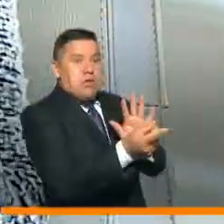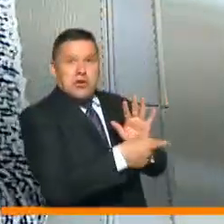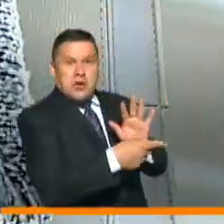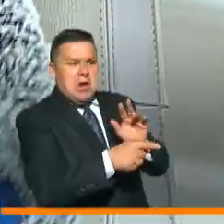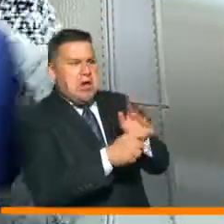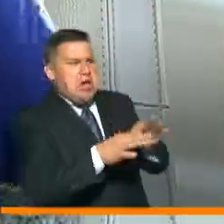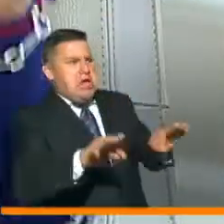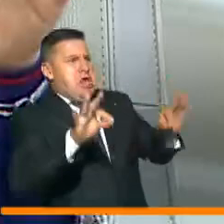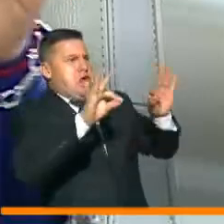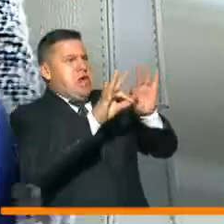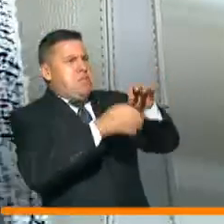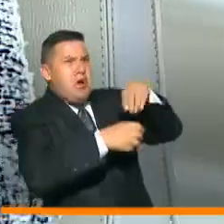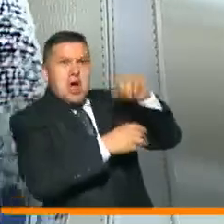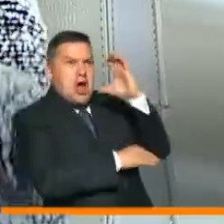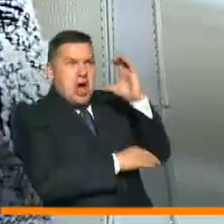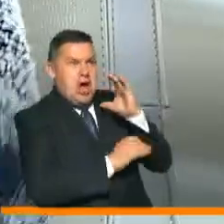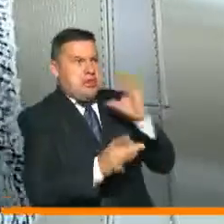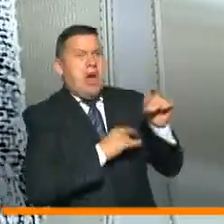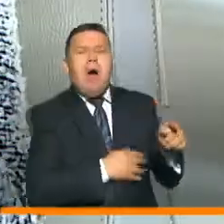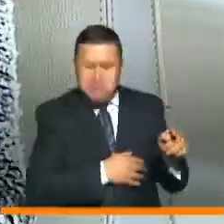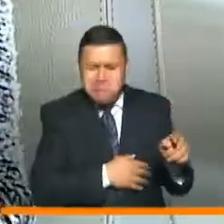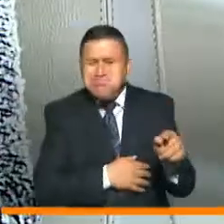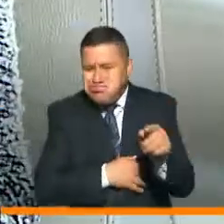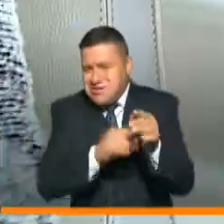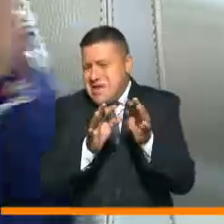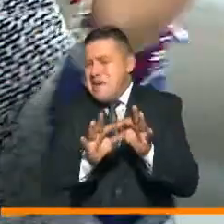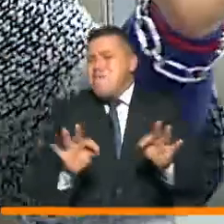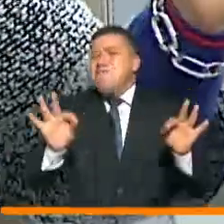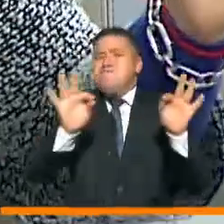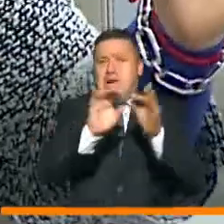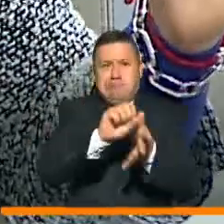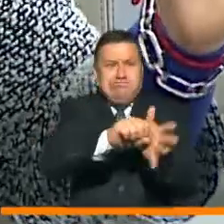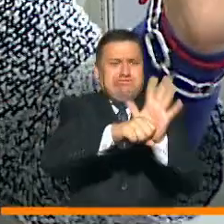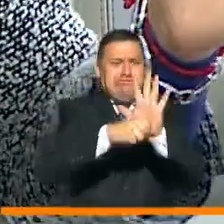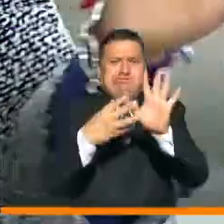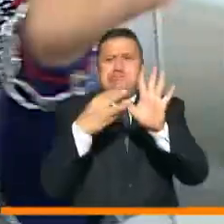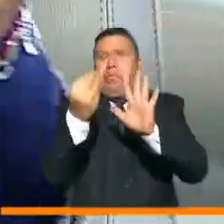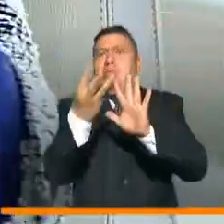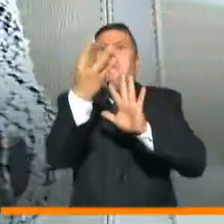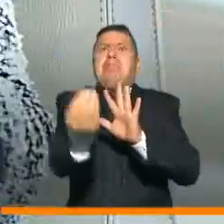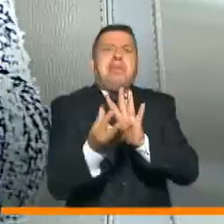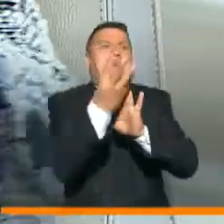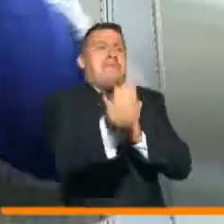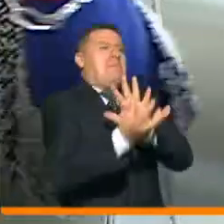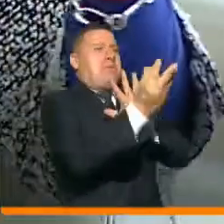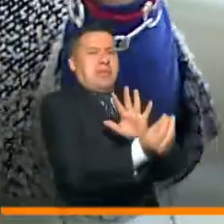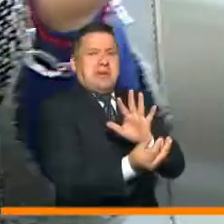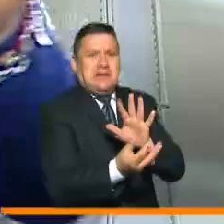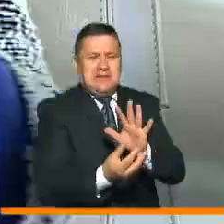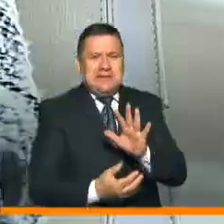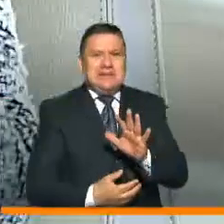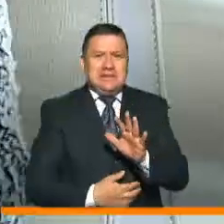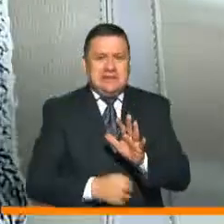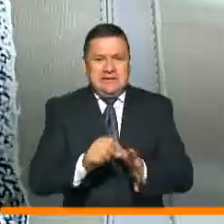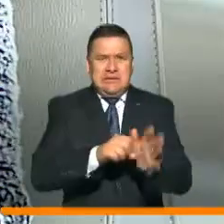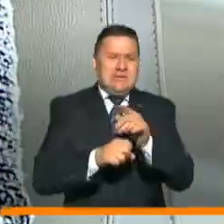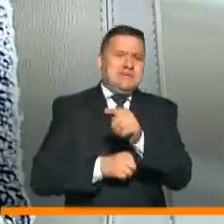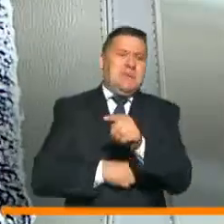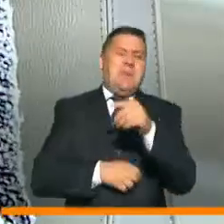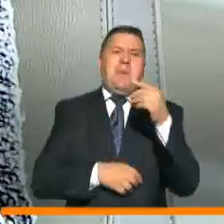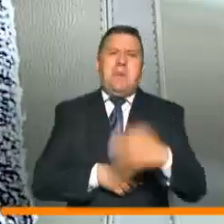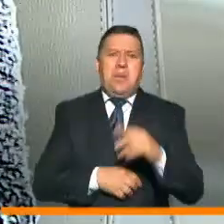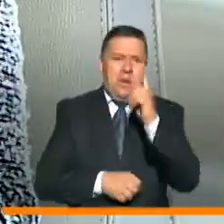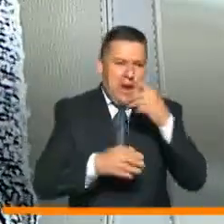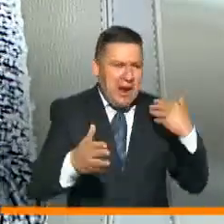sean importantes o no se transmitan. También son importantes. De hecho, son los que nos han producido, digamos, la epidemia durante todo